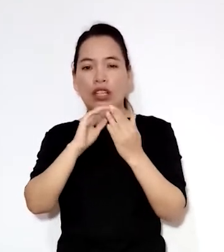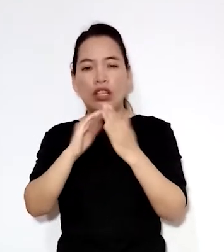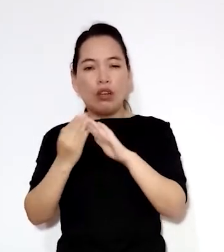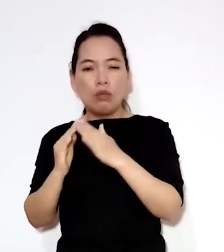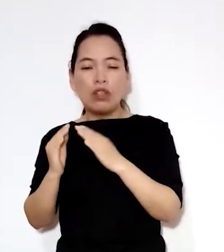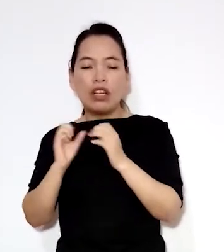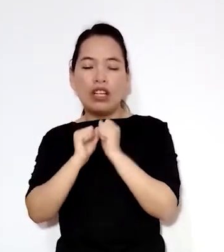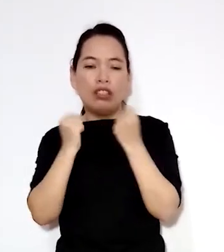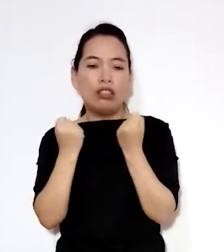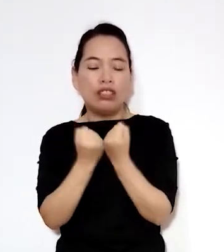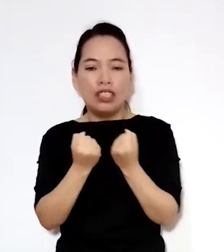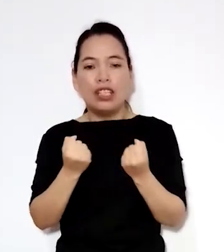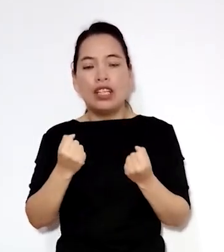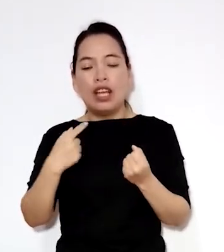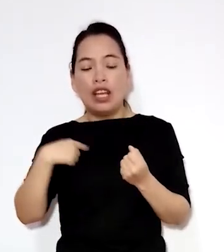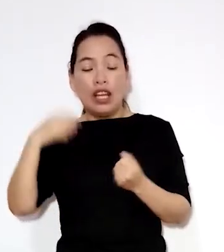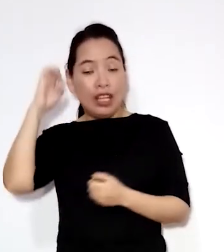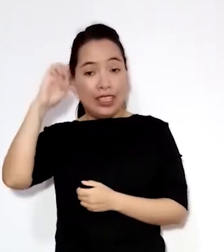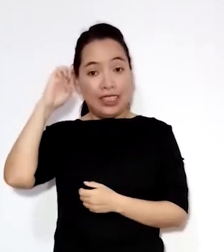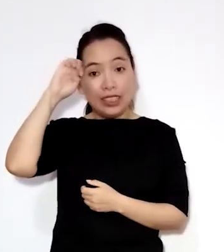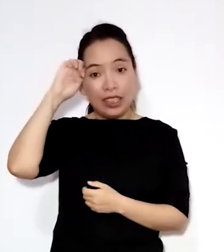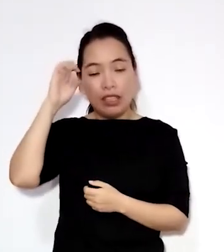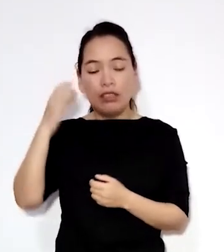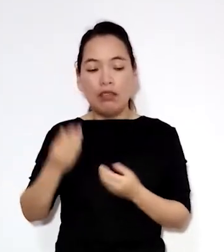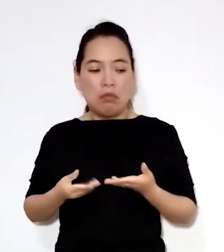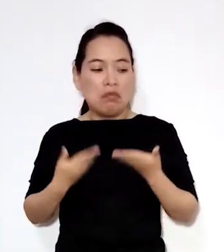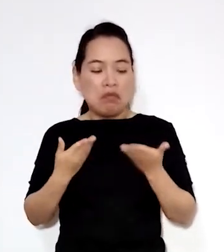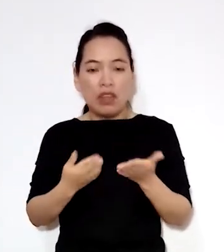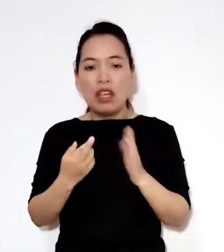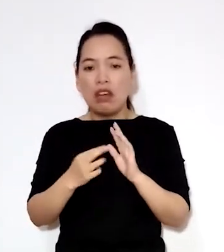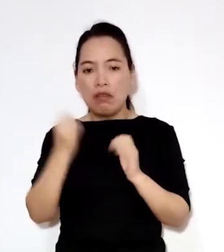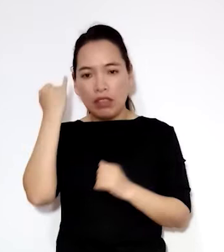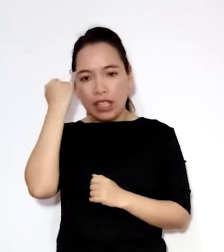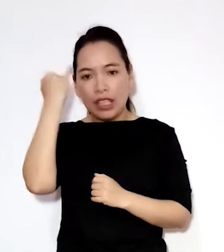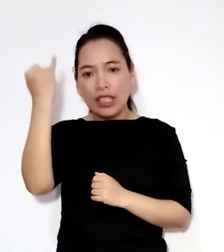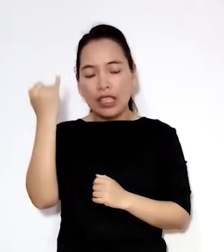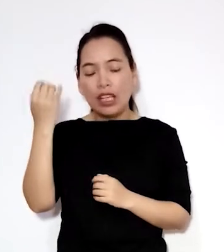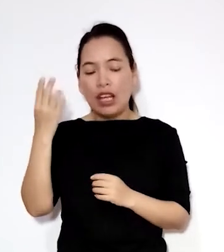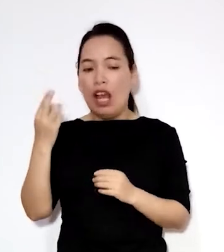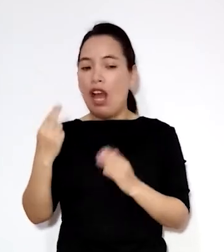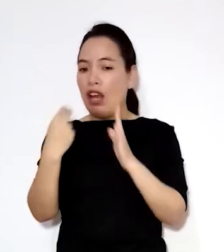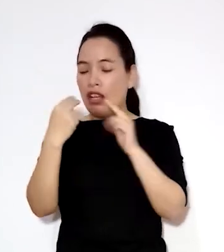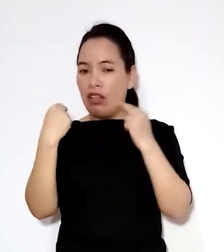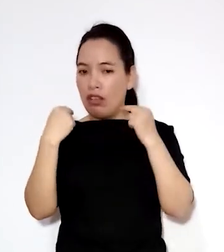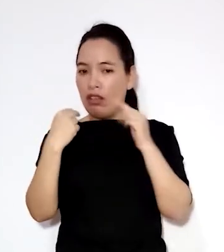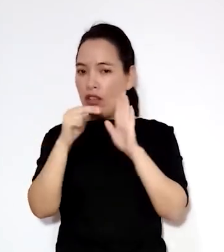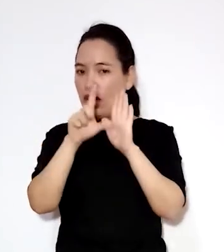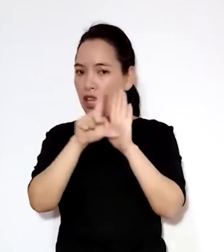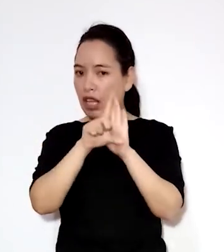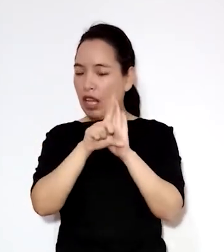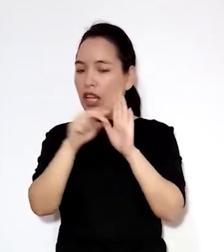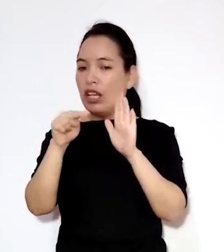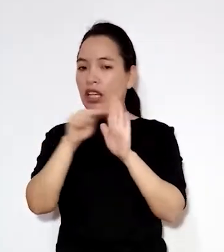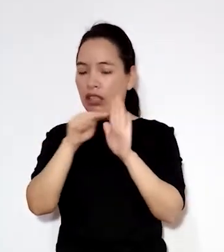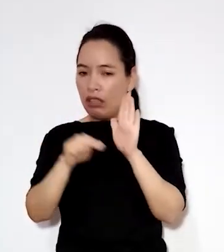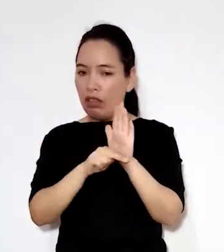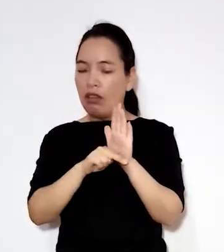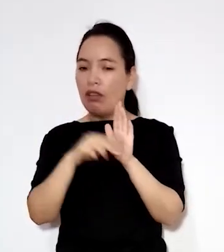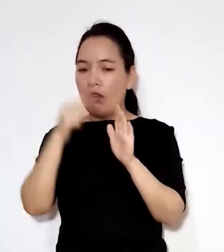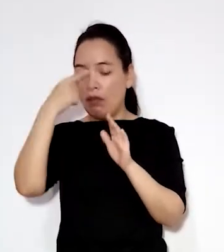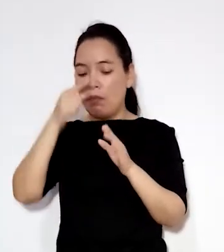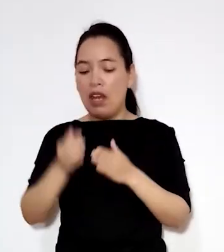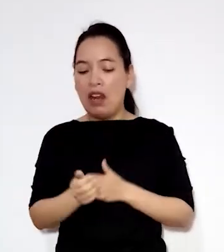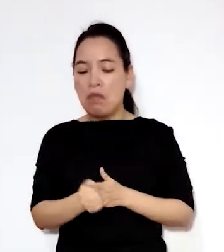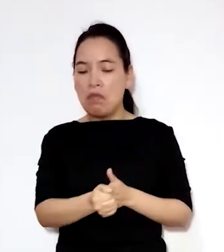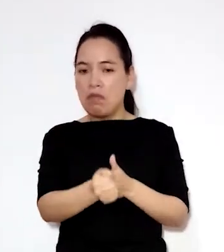principalmente a los estados, digamos, una referencia, un marco normativo para seguir.